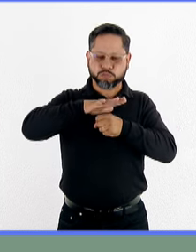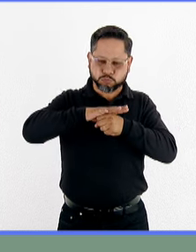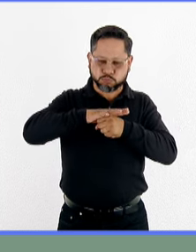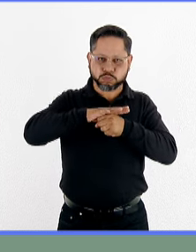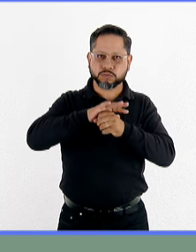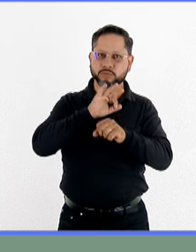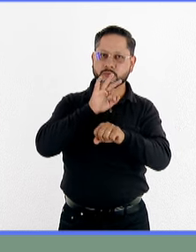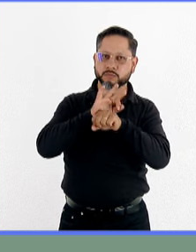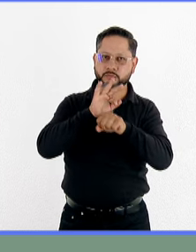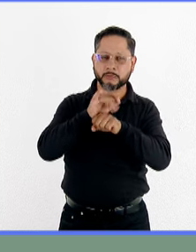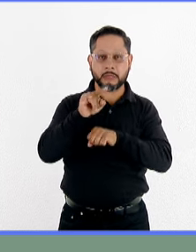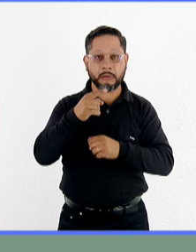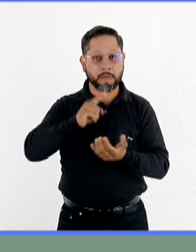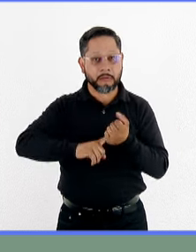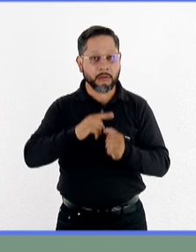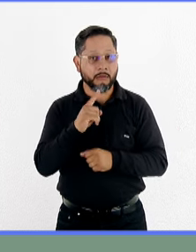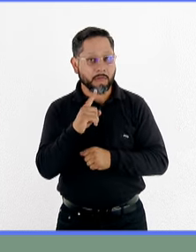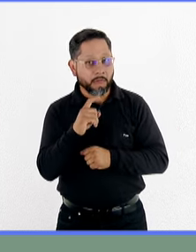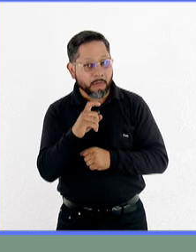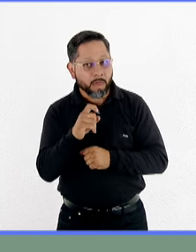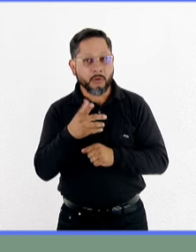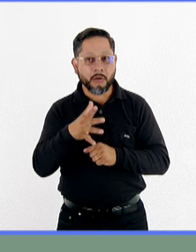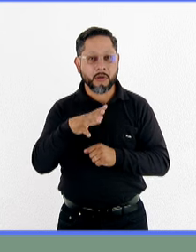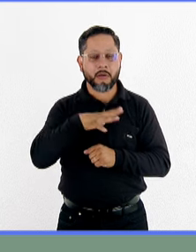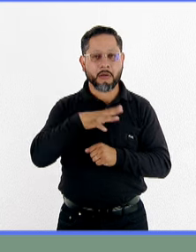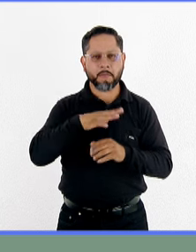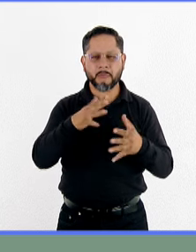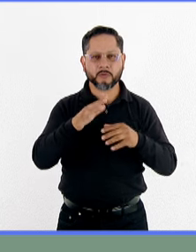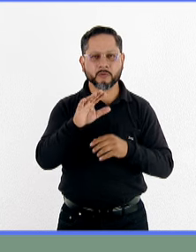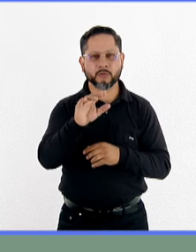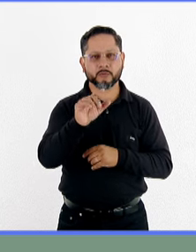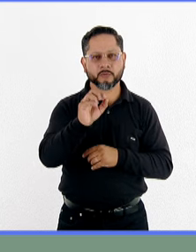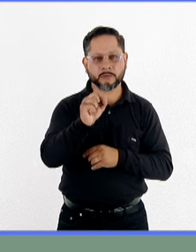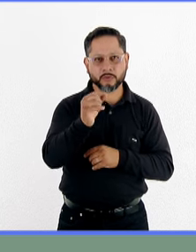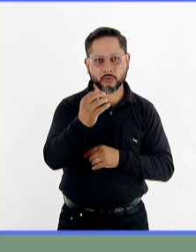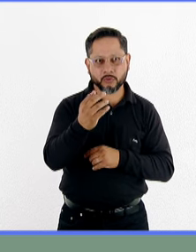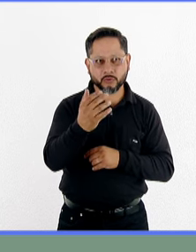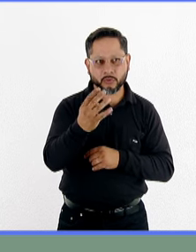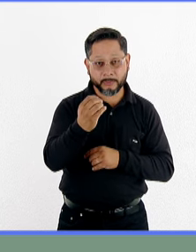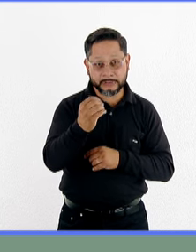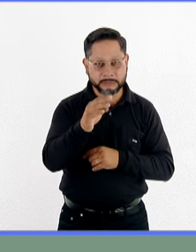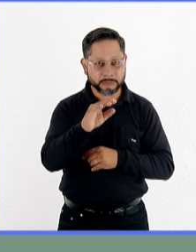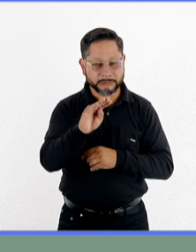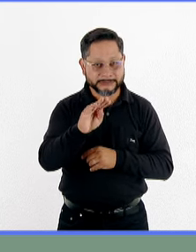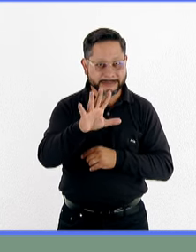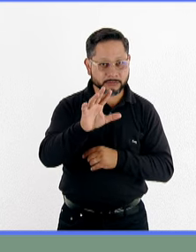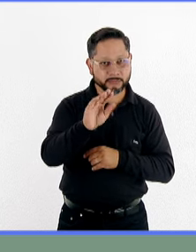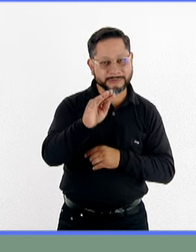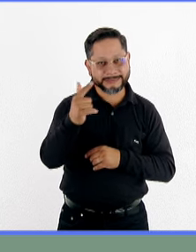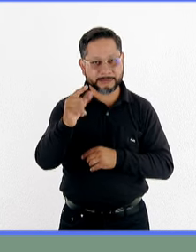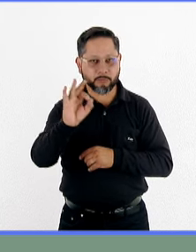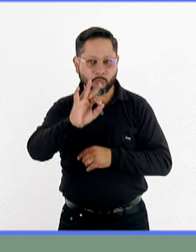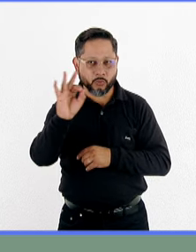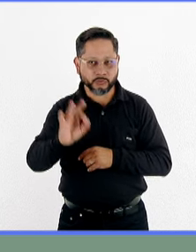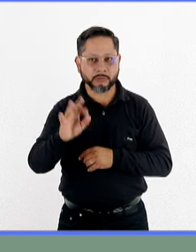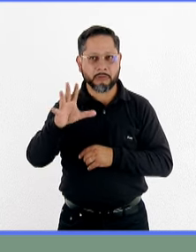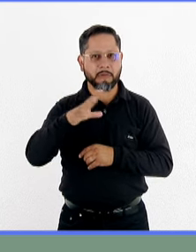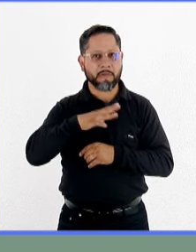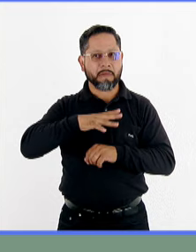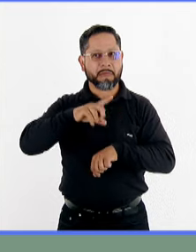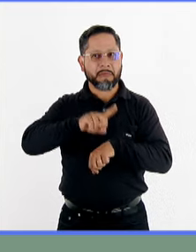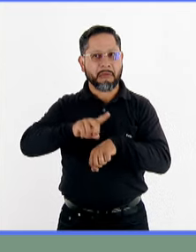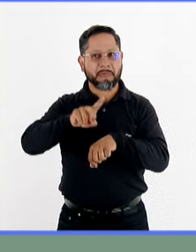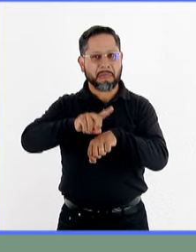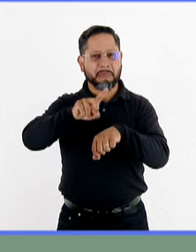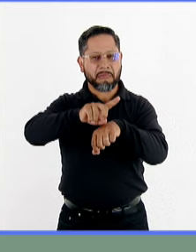formado principalmente por agua del 95 al 97%. Los individuos sanos producen unos 100 ml diarios de moco. Los